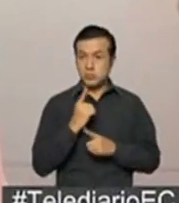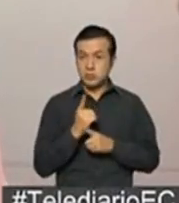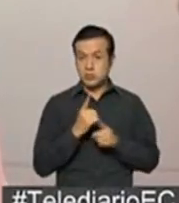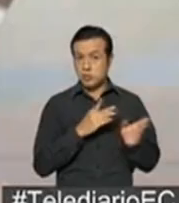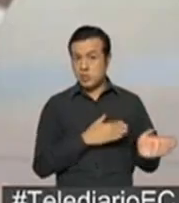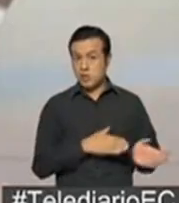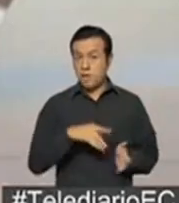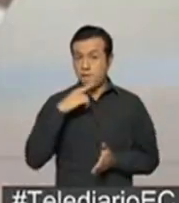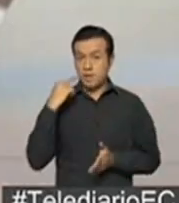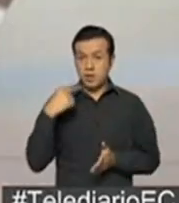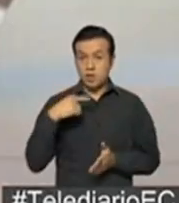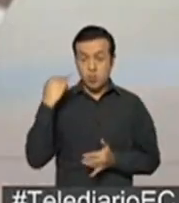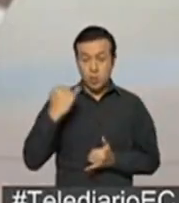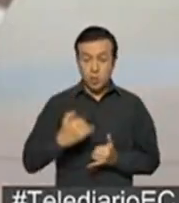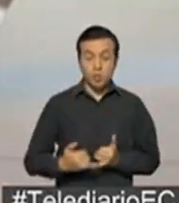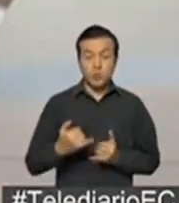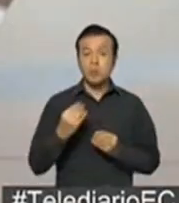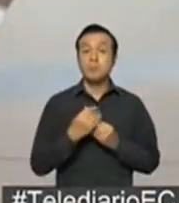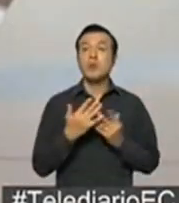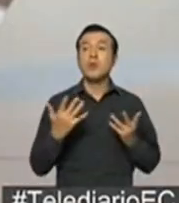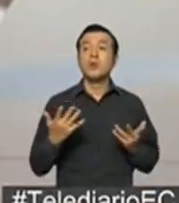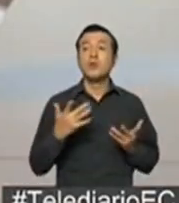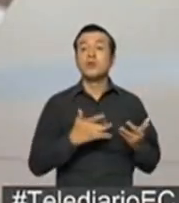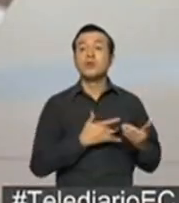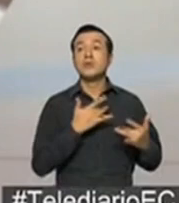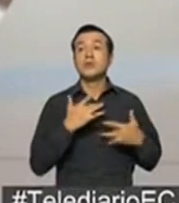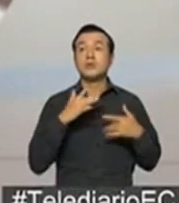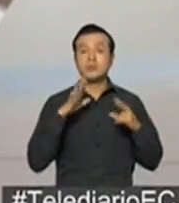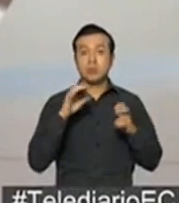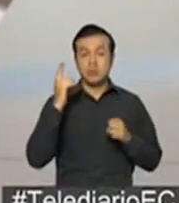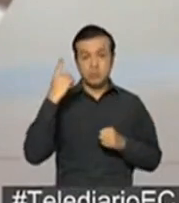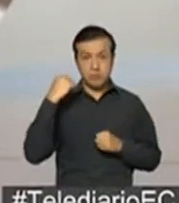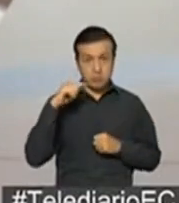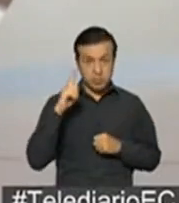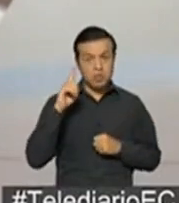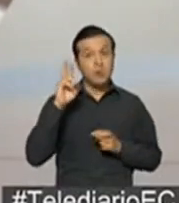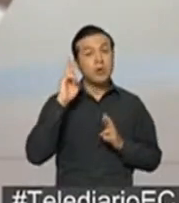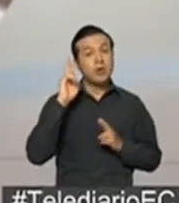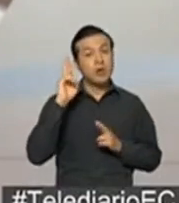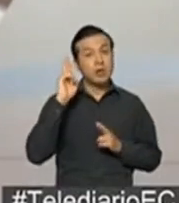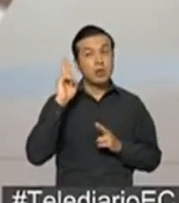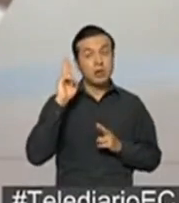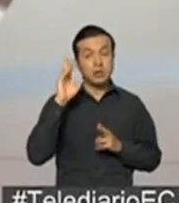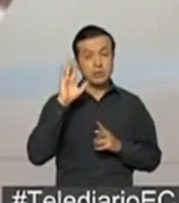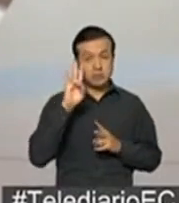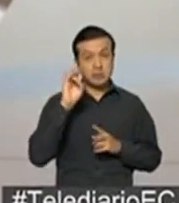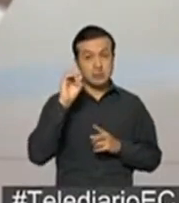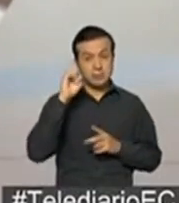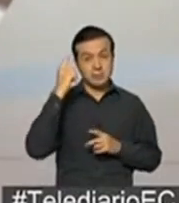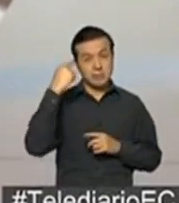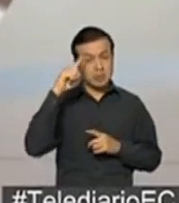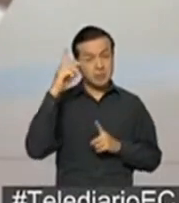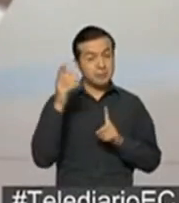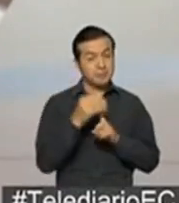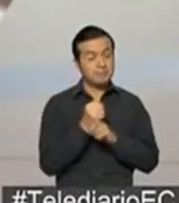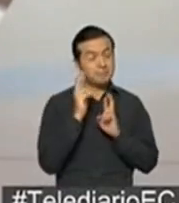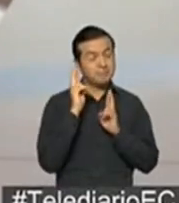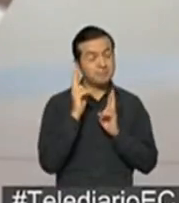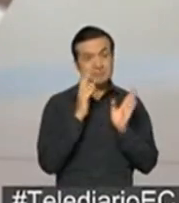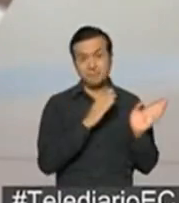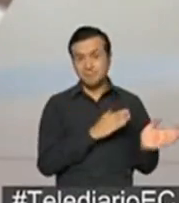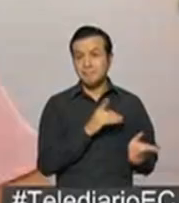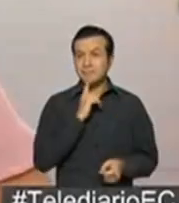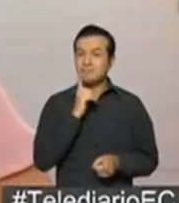feriado? El último teníamos la expectativa de 70 millones, esperemos que lleguemos a esa cantidad, Dios quiera que sí. Así